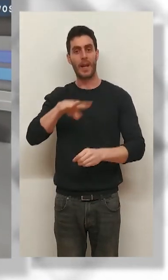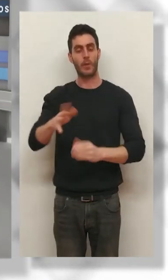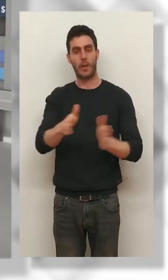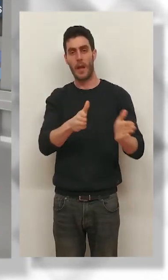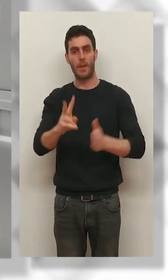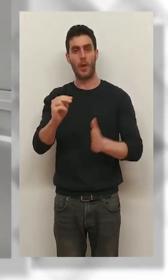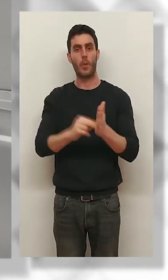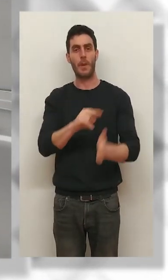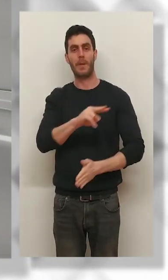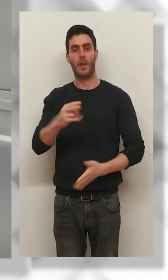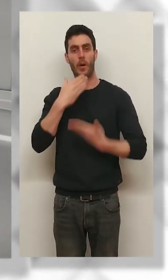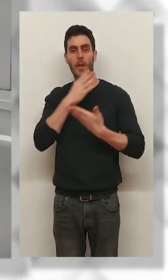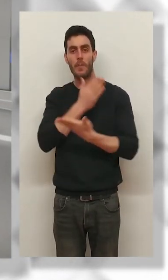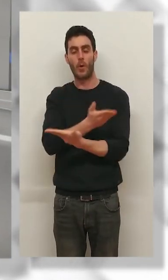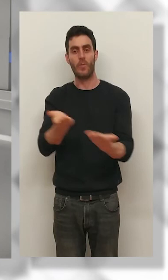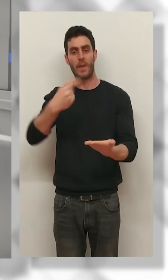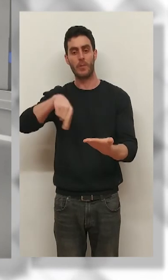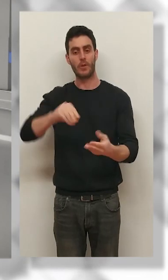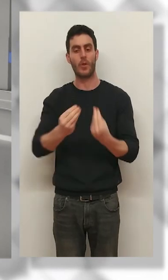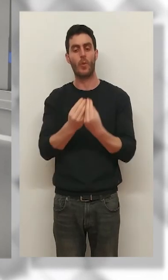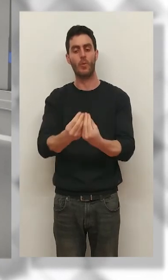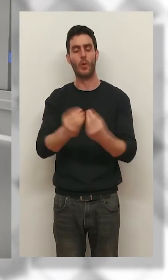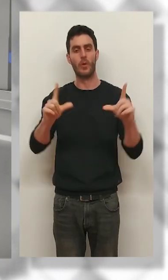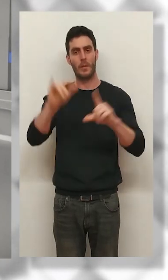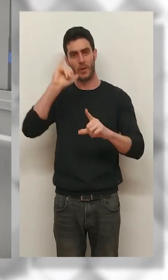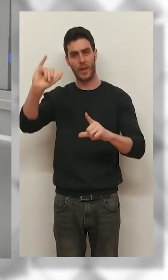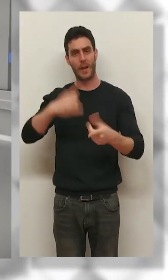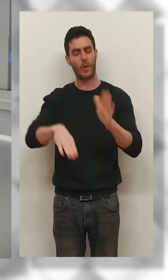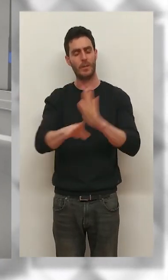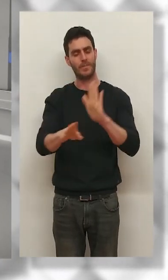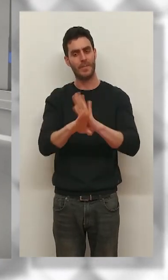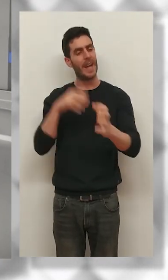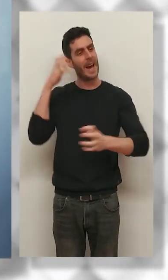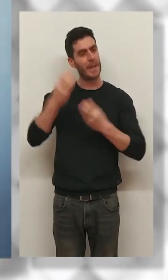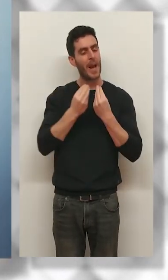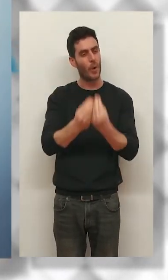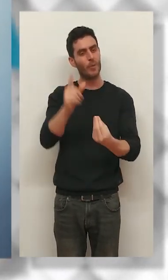Gracias por su confianza y sigan en la compañía, con Mascotas o sin ellas, de TVR.